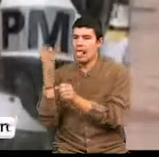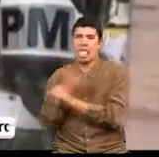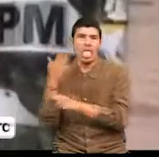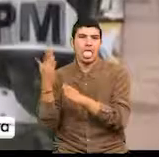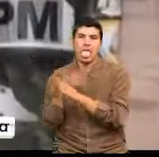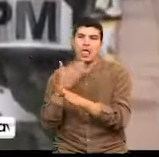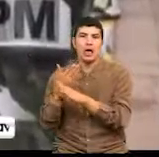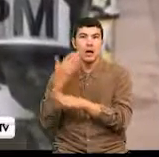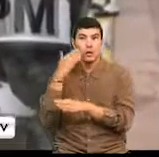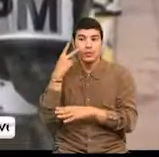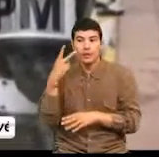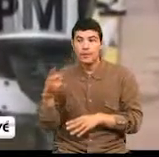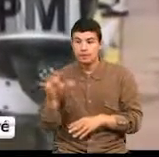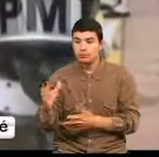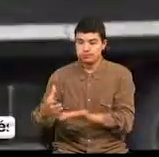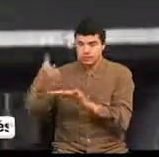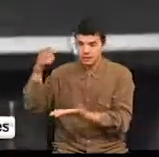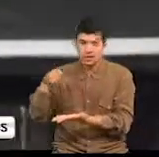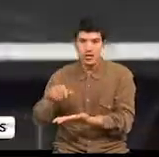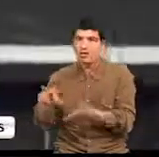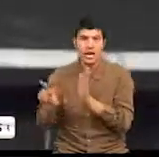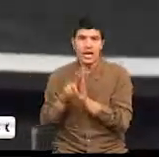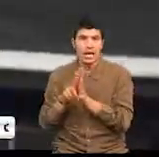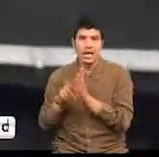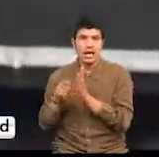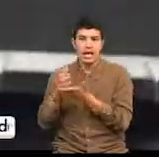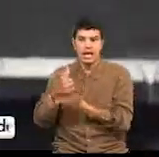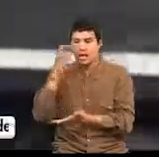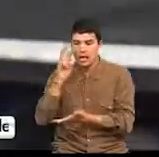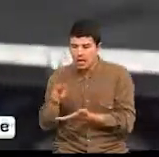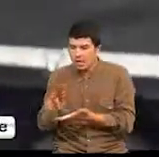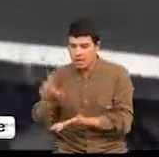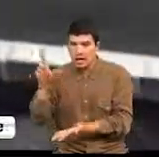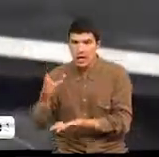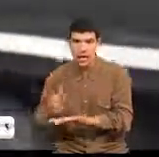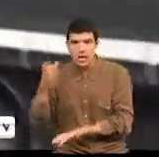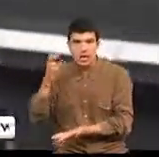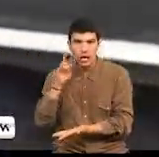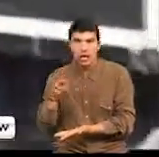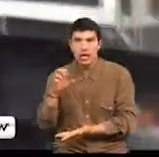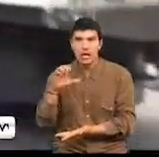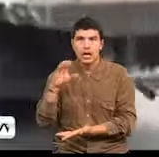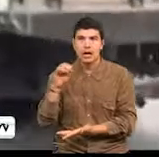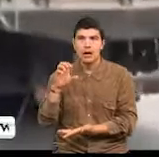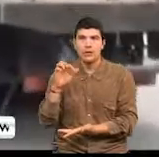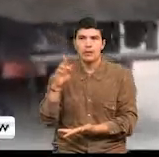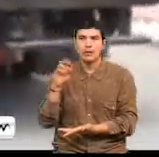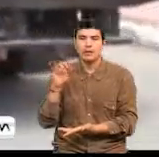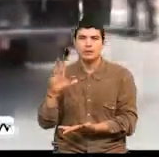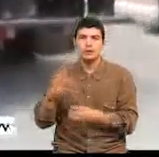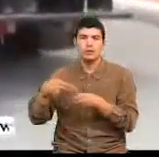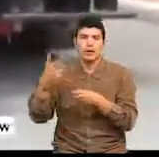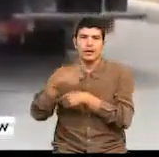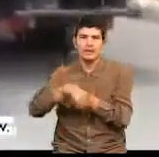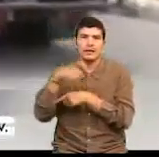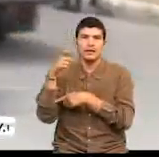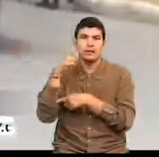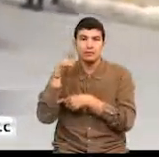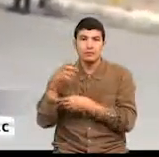uno encuentra las válvulas ilegales, sí, señor, en el tubo de Ecopetrol, de petróleo,